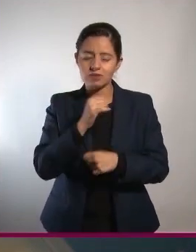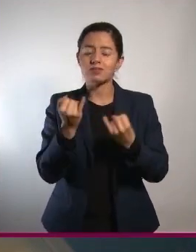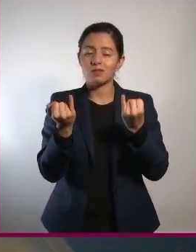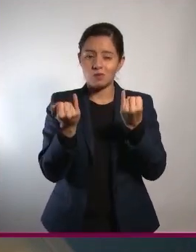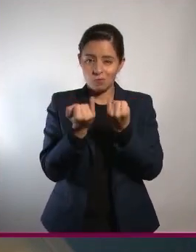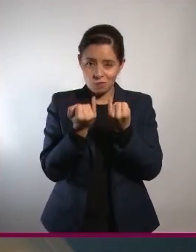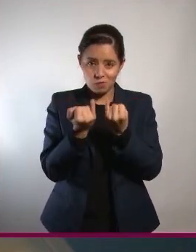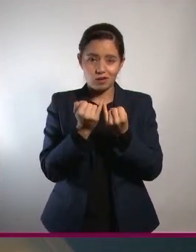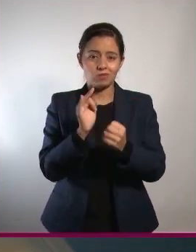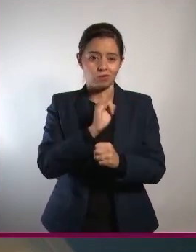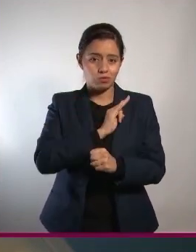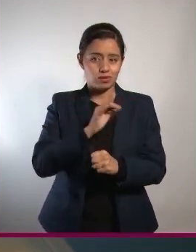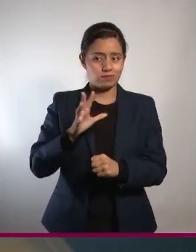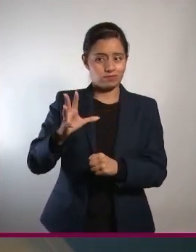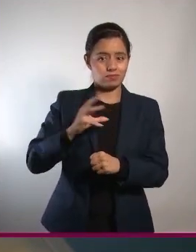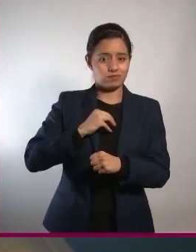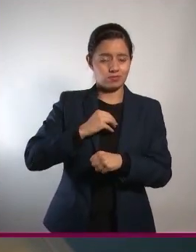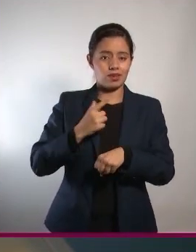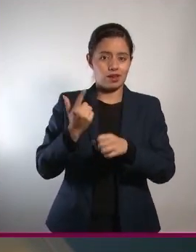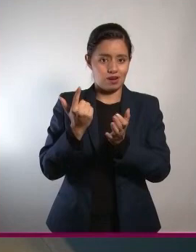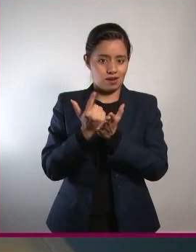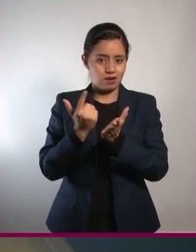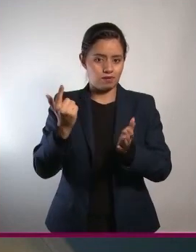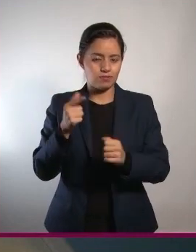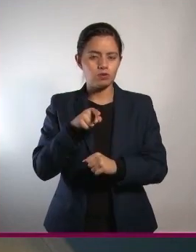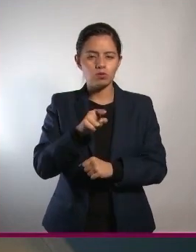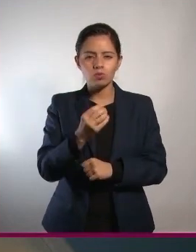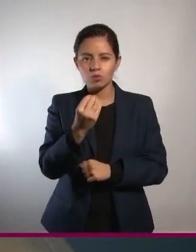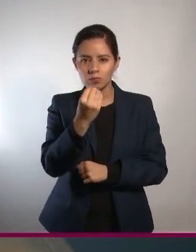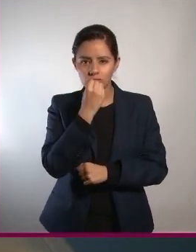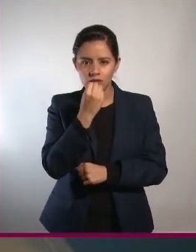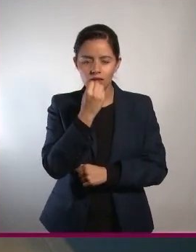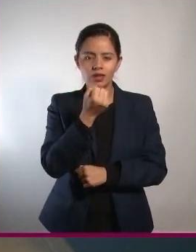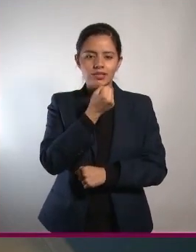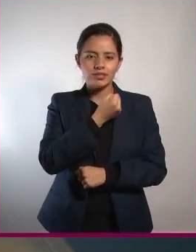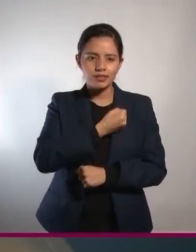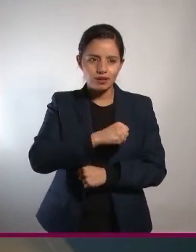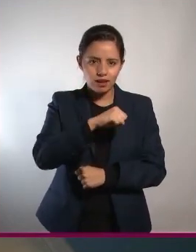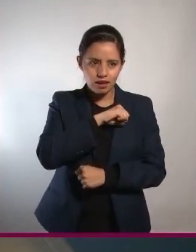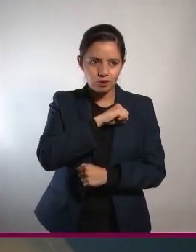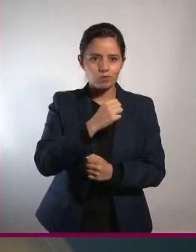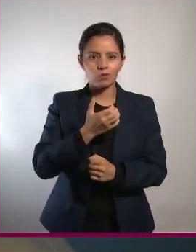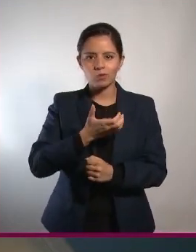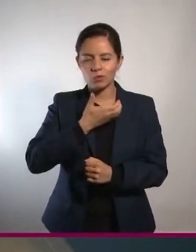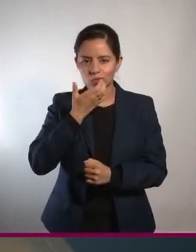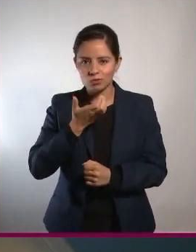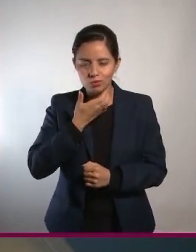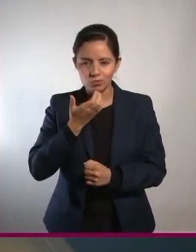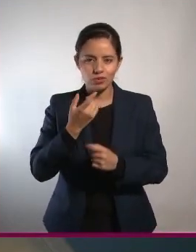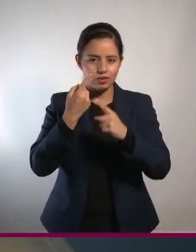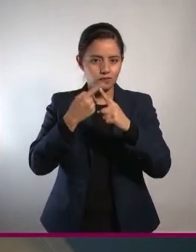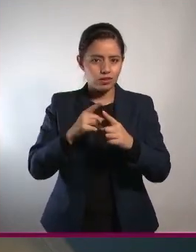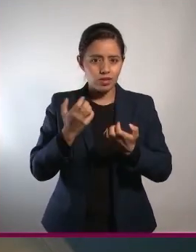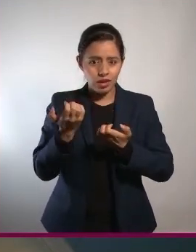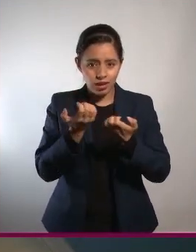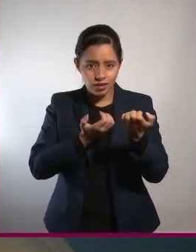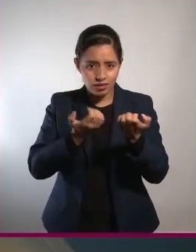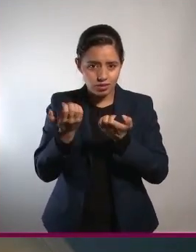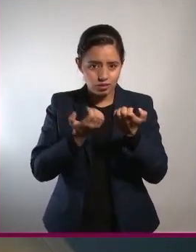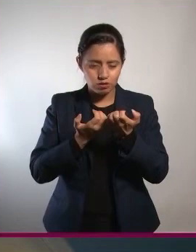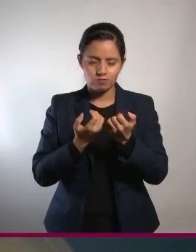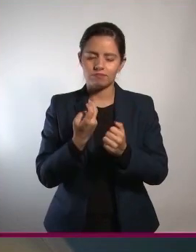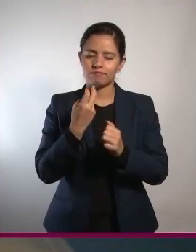presentar cuadros graves, una alimentación sana, hábitos saludables y ejercicio son buenos